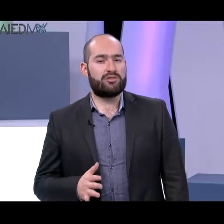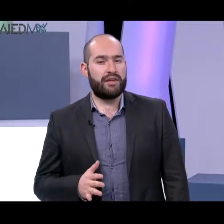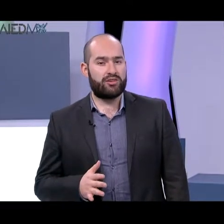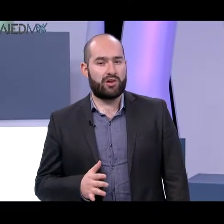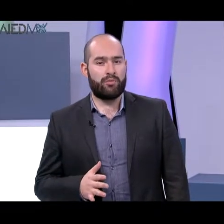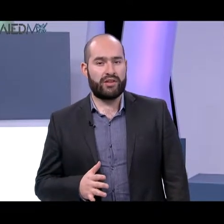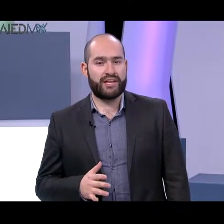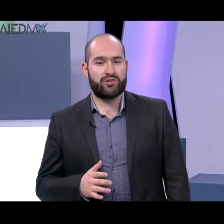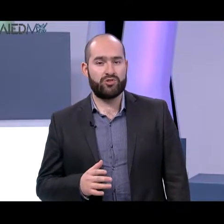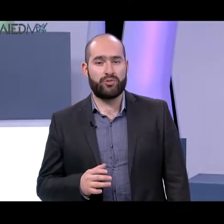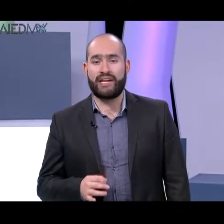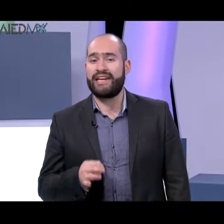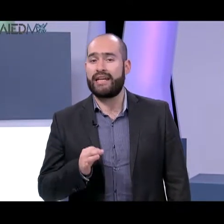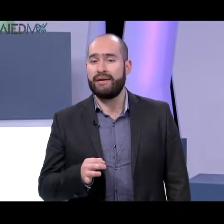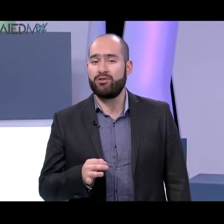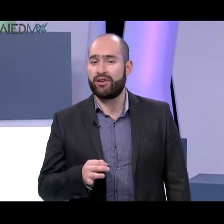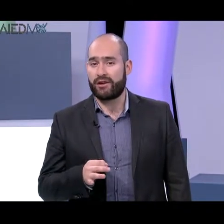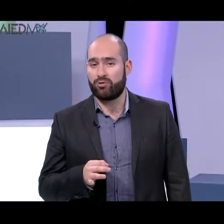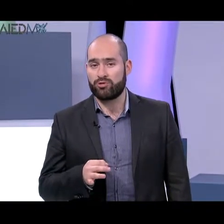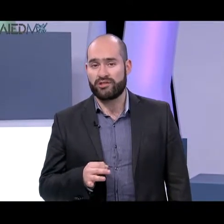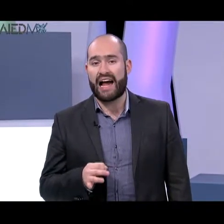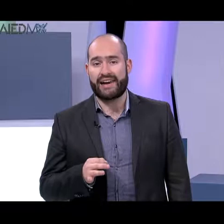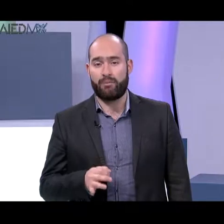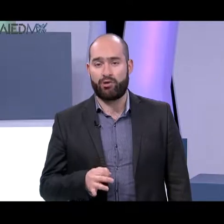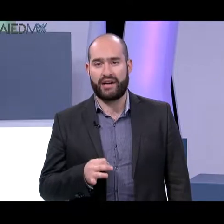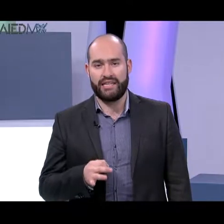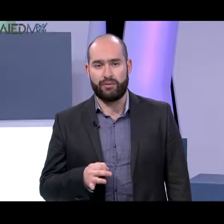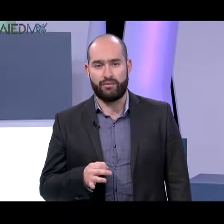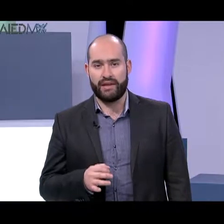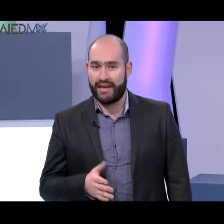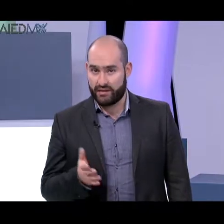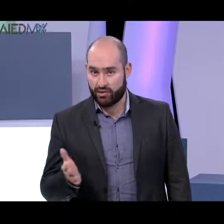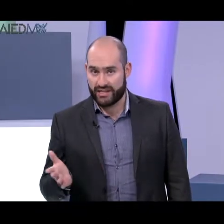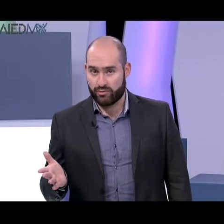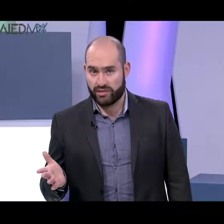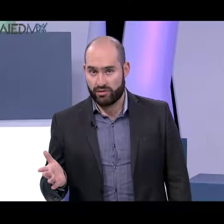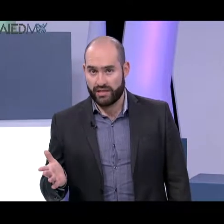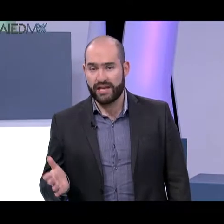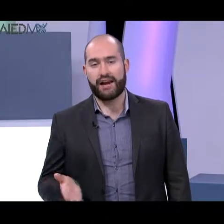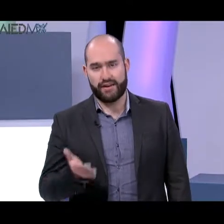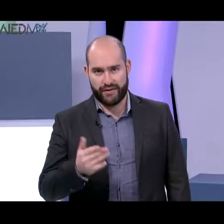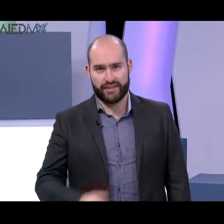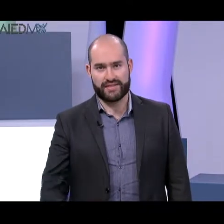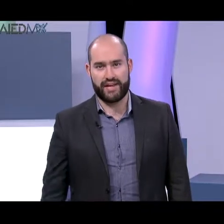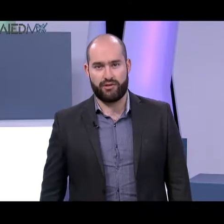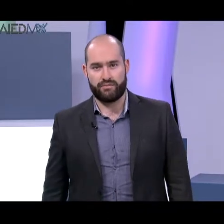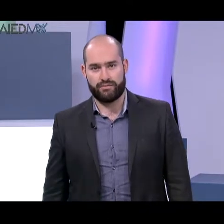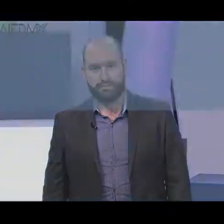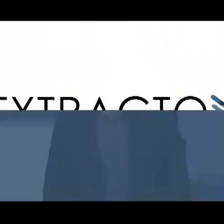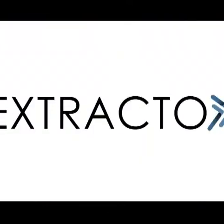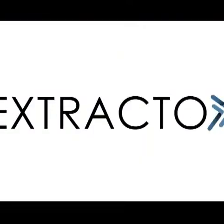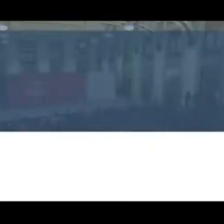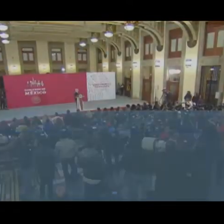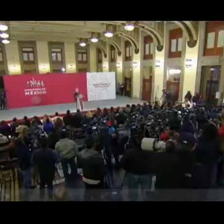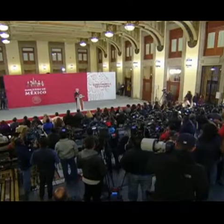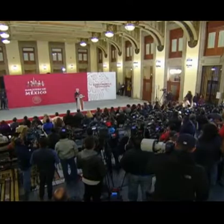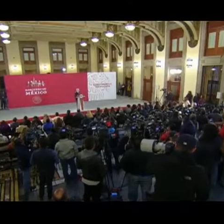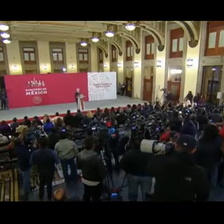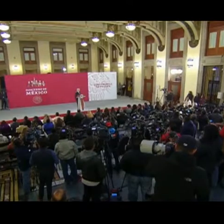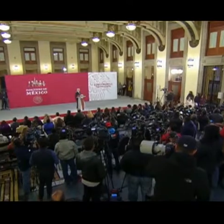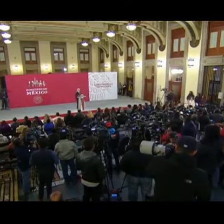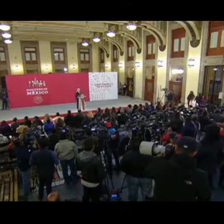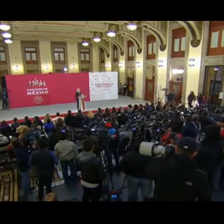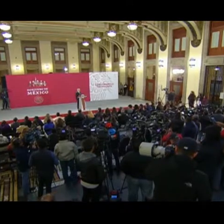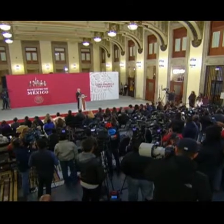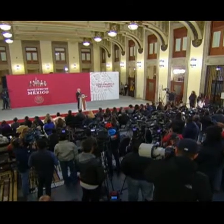expuso ante los medios de comunicación sobre el incremento de recursos al ramo educativo, entre otras cuestiones referentes a ello.